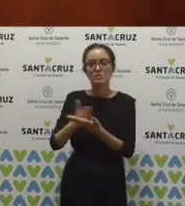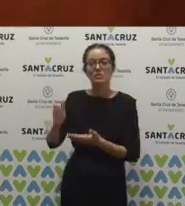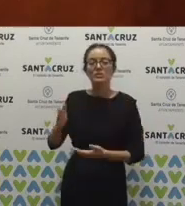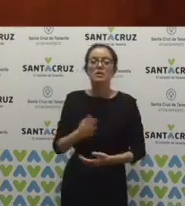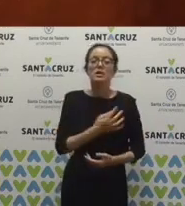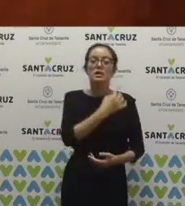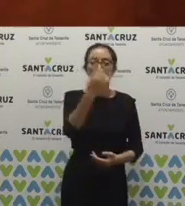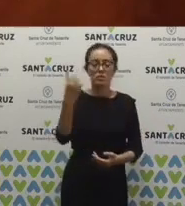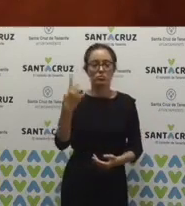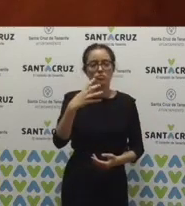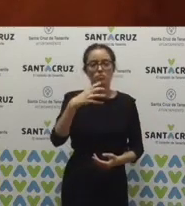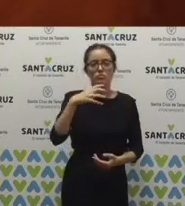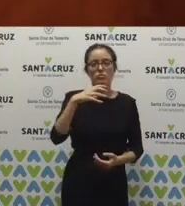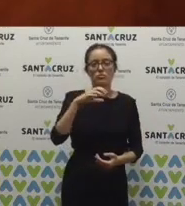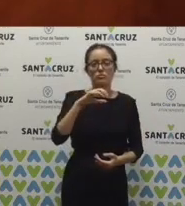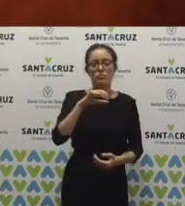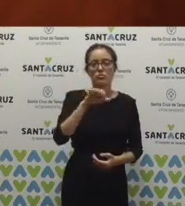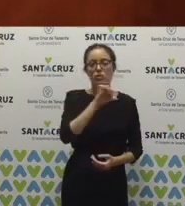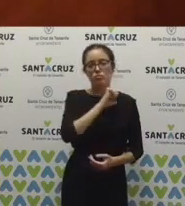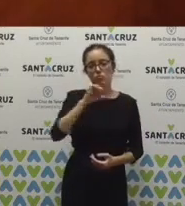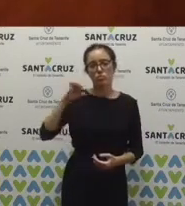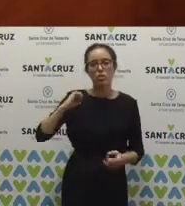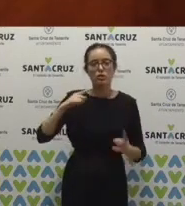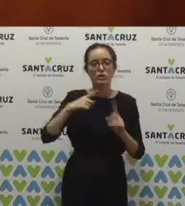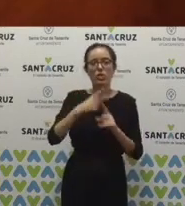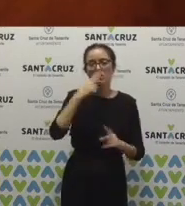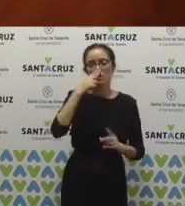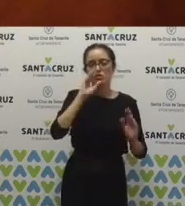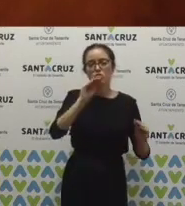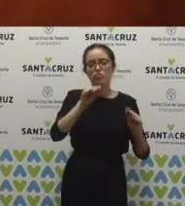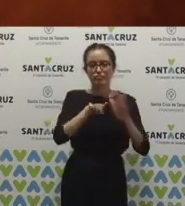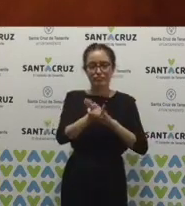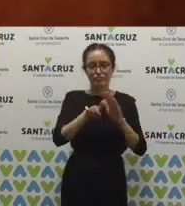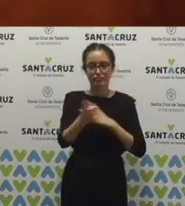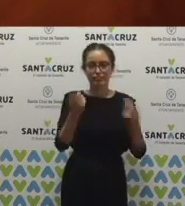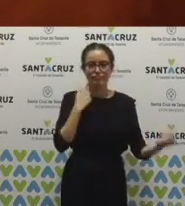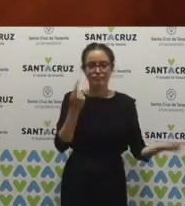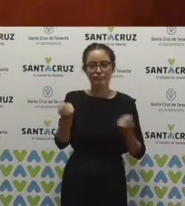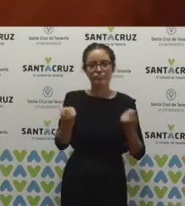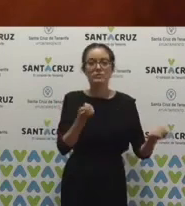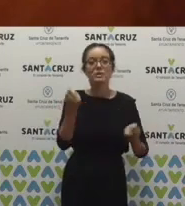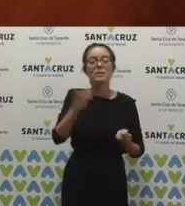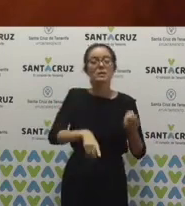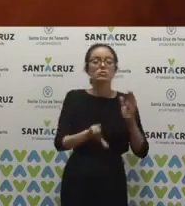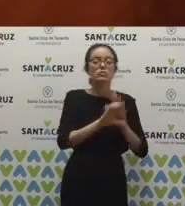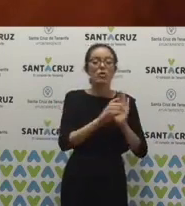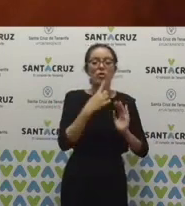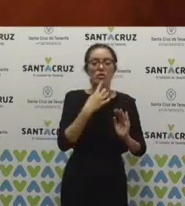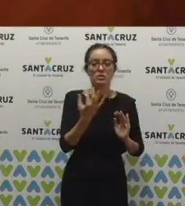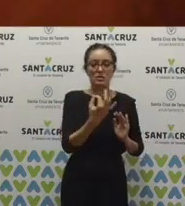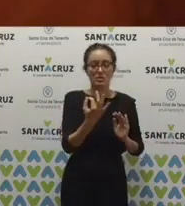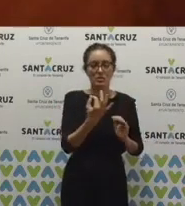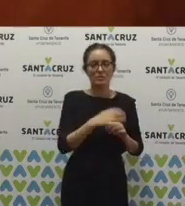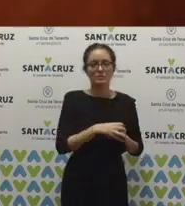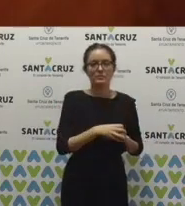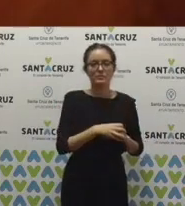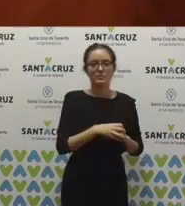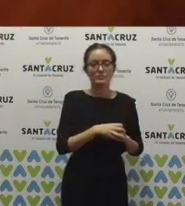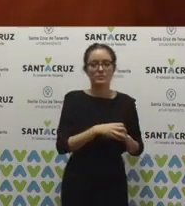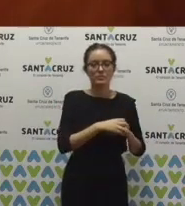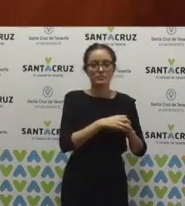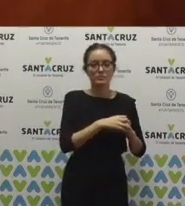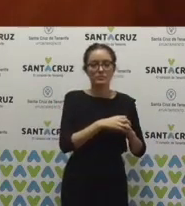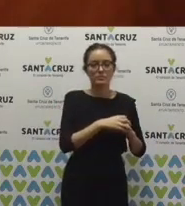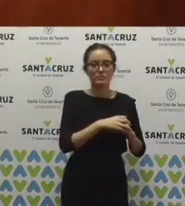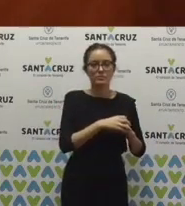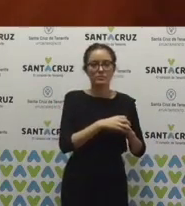para la gestión de sus respectivos intereses también la constitución establece que las haciendas locales dispondrán